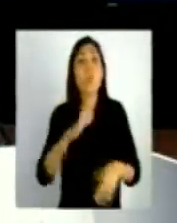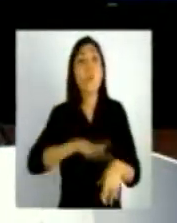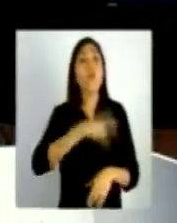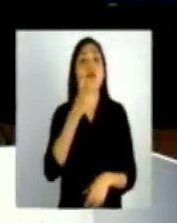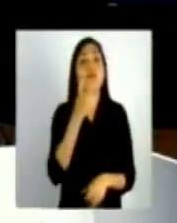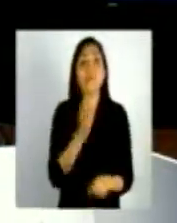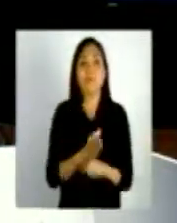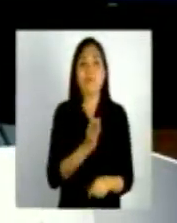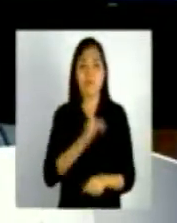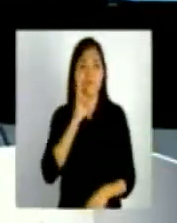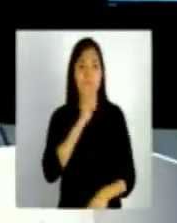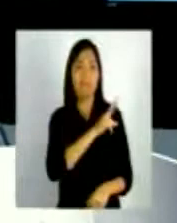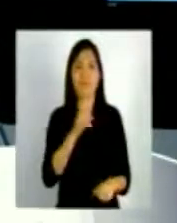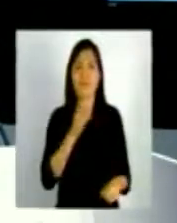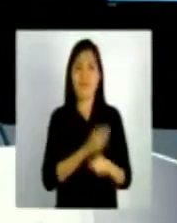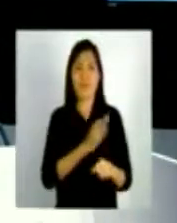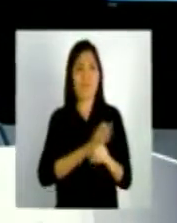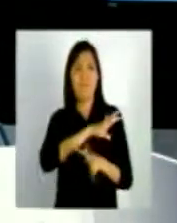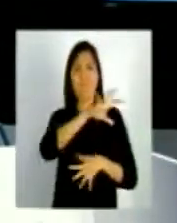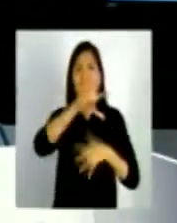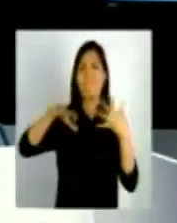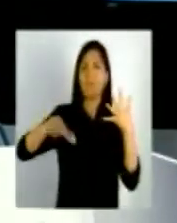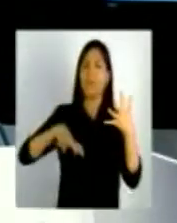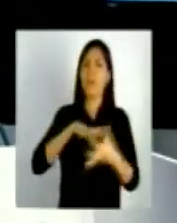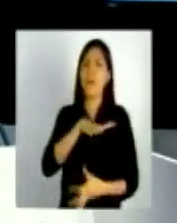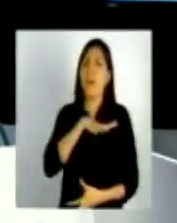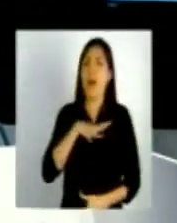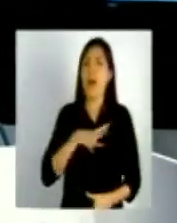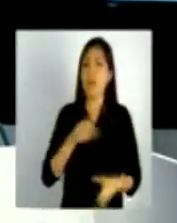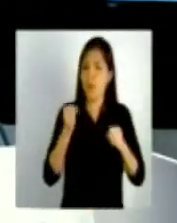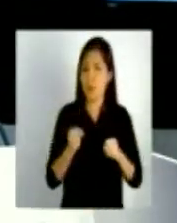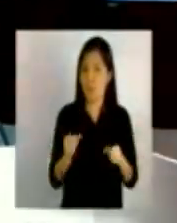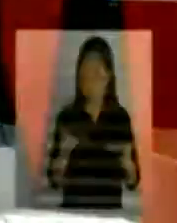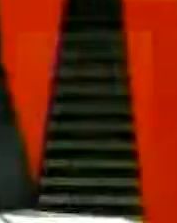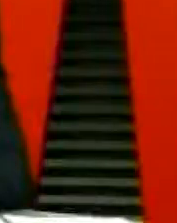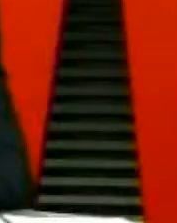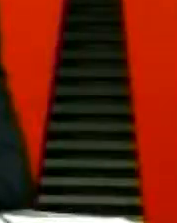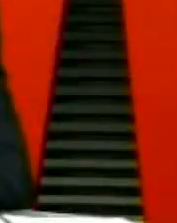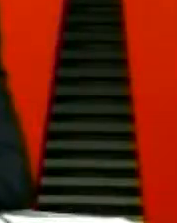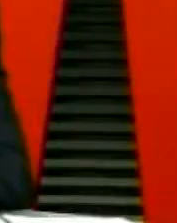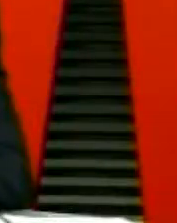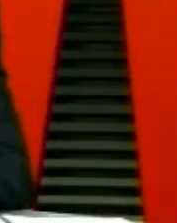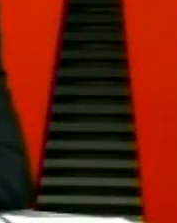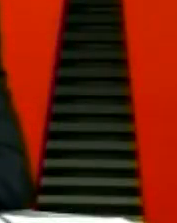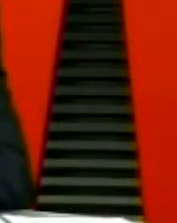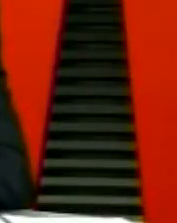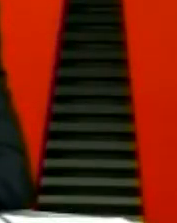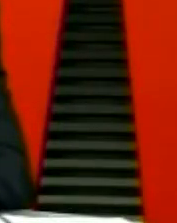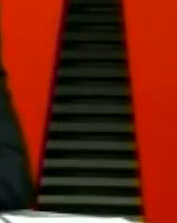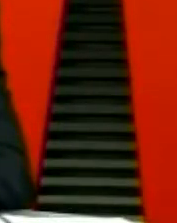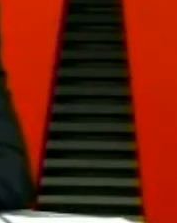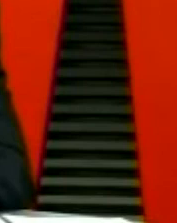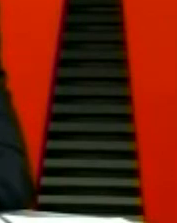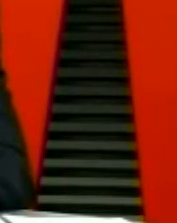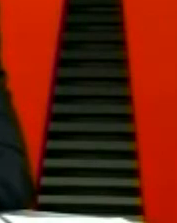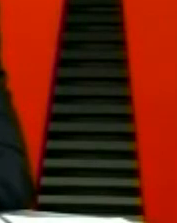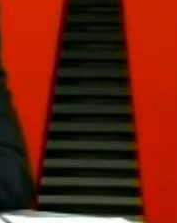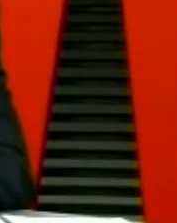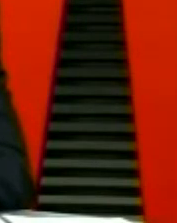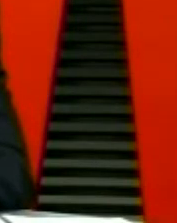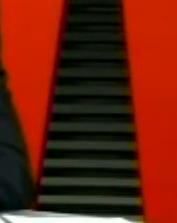viviendo ante todo este drama de gran inseguridad. Bueno, pues ahí están esas